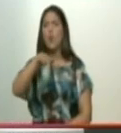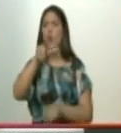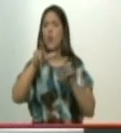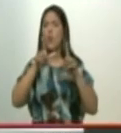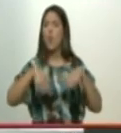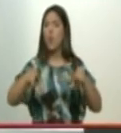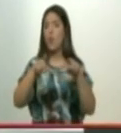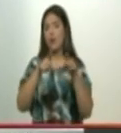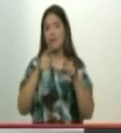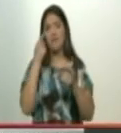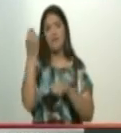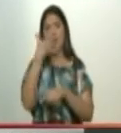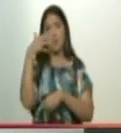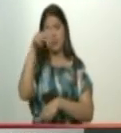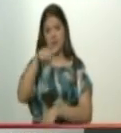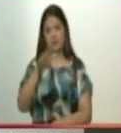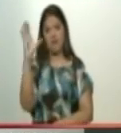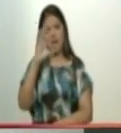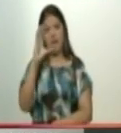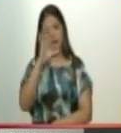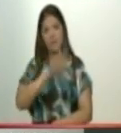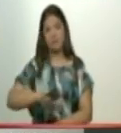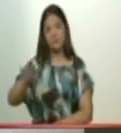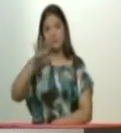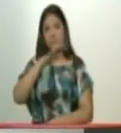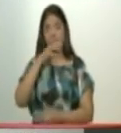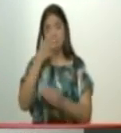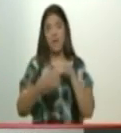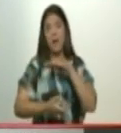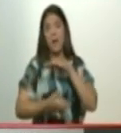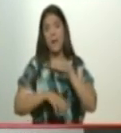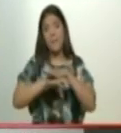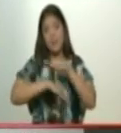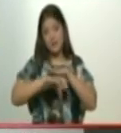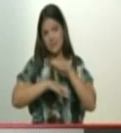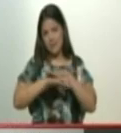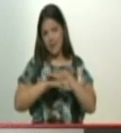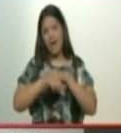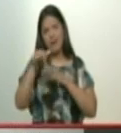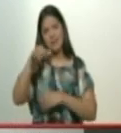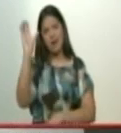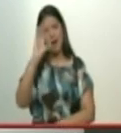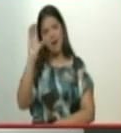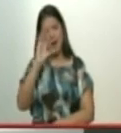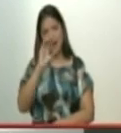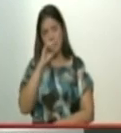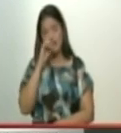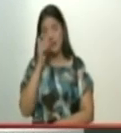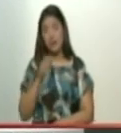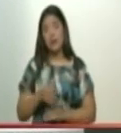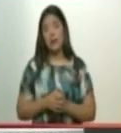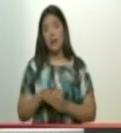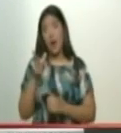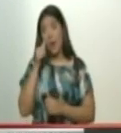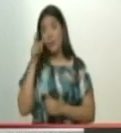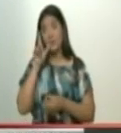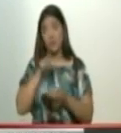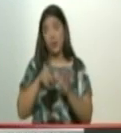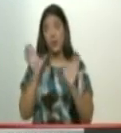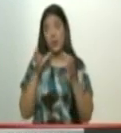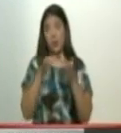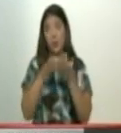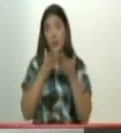área conocida de Las Mercedes, en la ciudad de Caracas. Es miembro de un movimiento